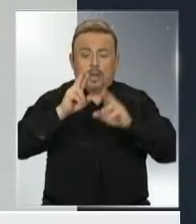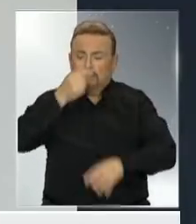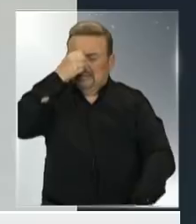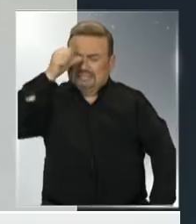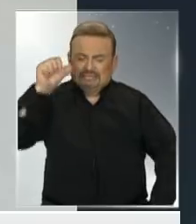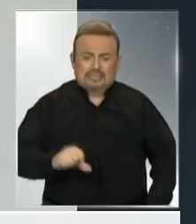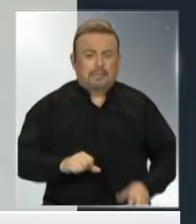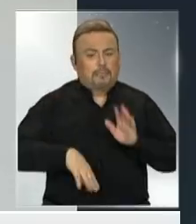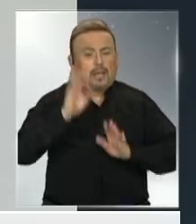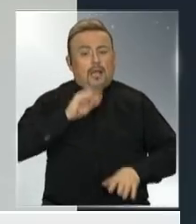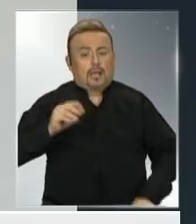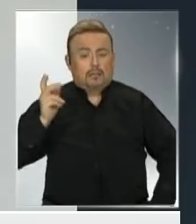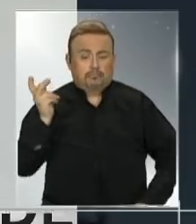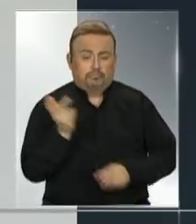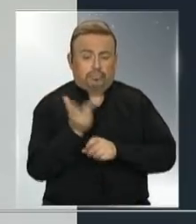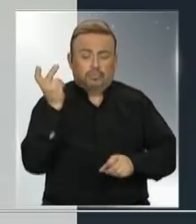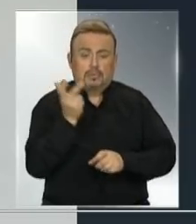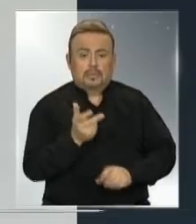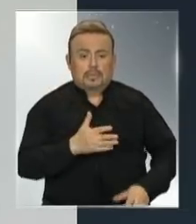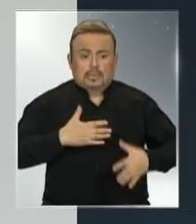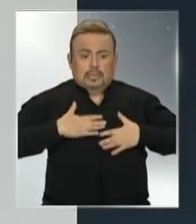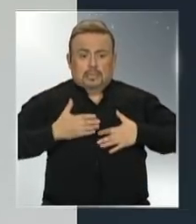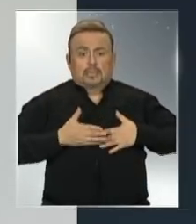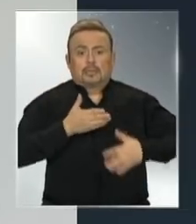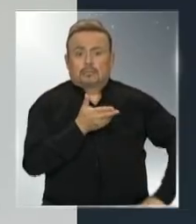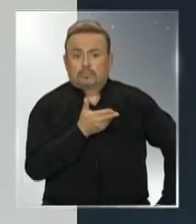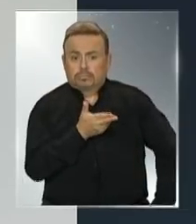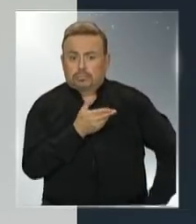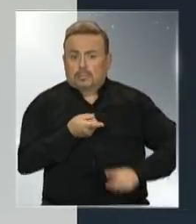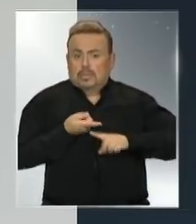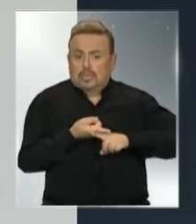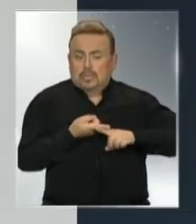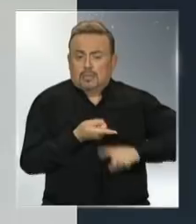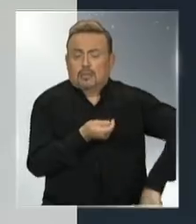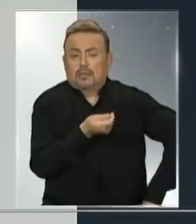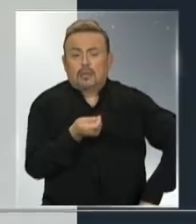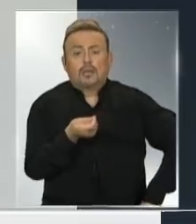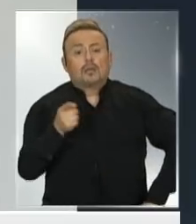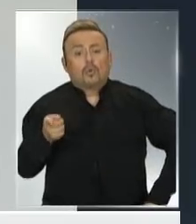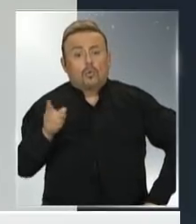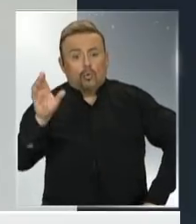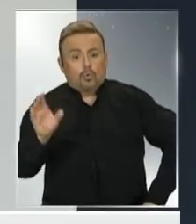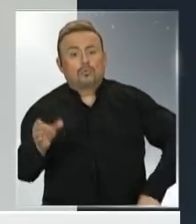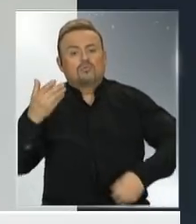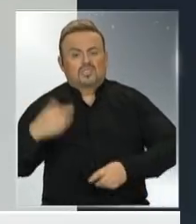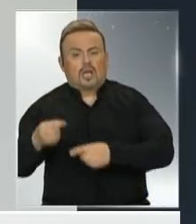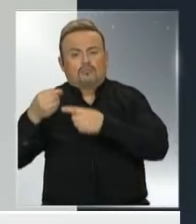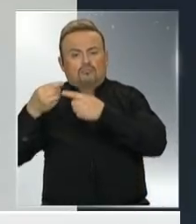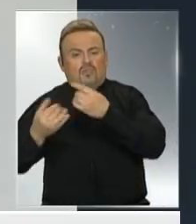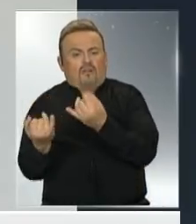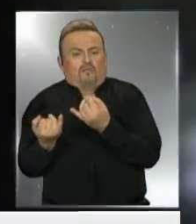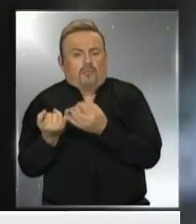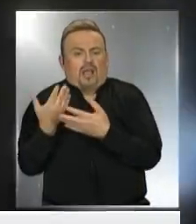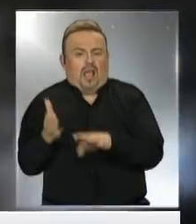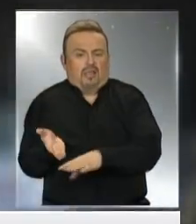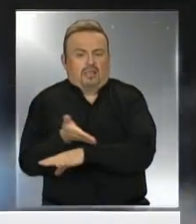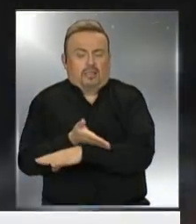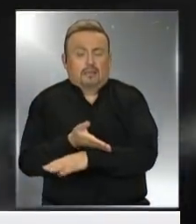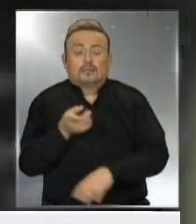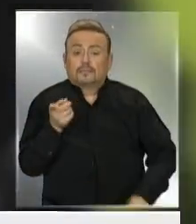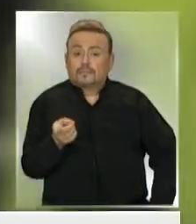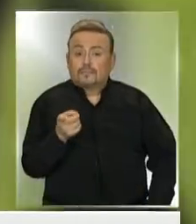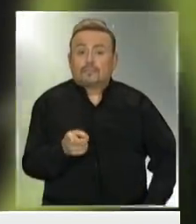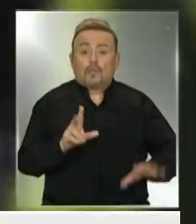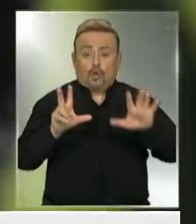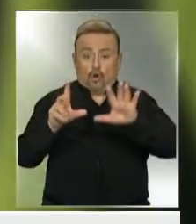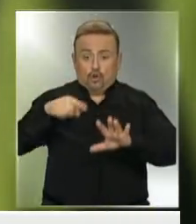dado que el robo fue con intimidación, armas de fuego y armas blancas, y uno de ellos ya tenía antecedentes pasados. Finalmente, de